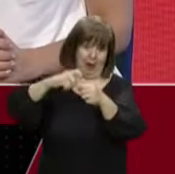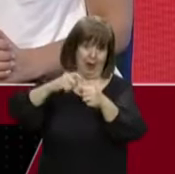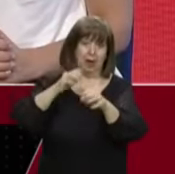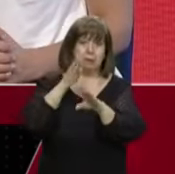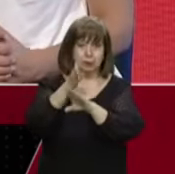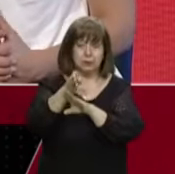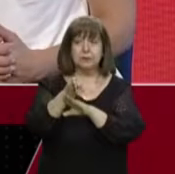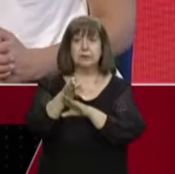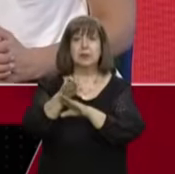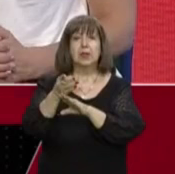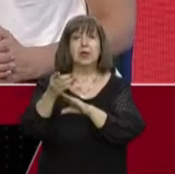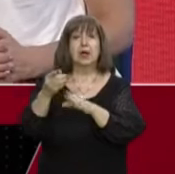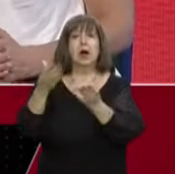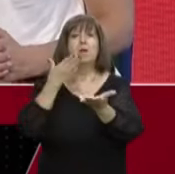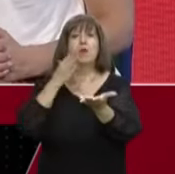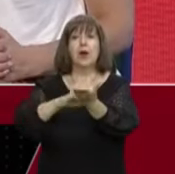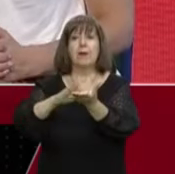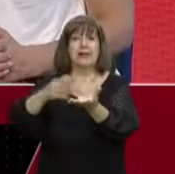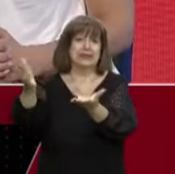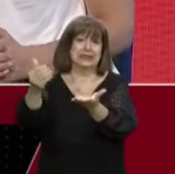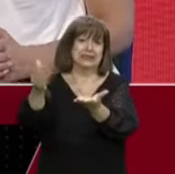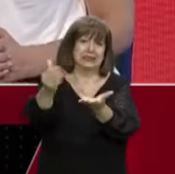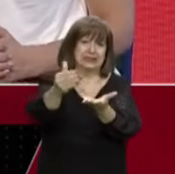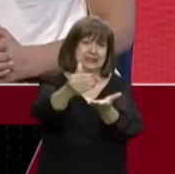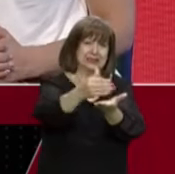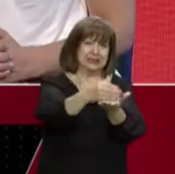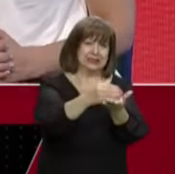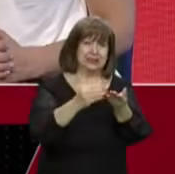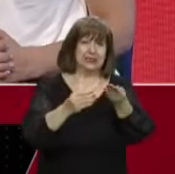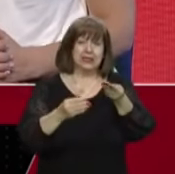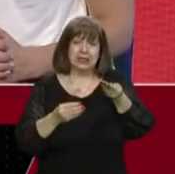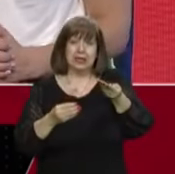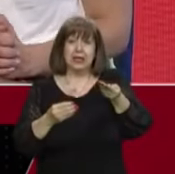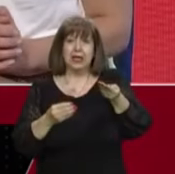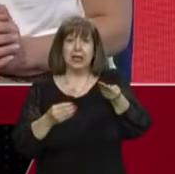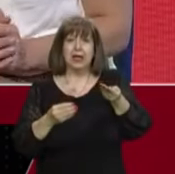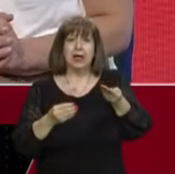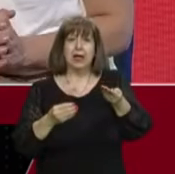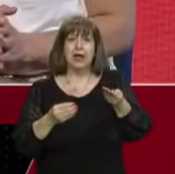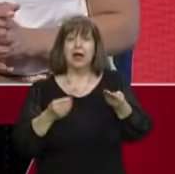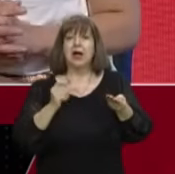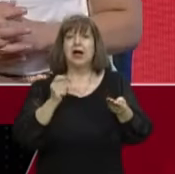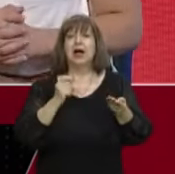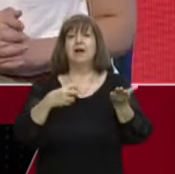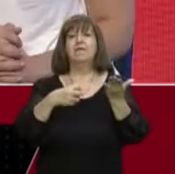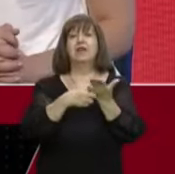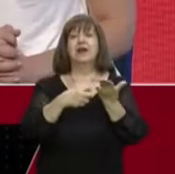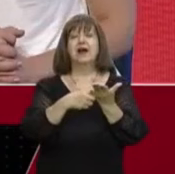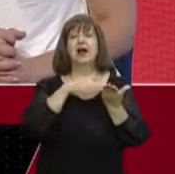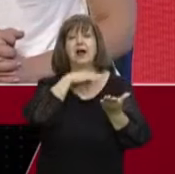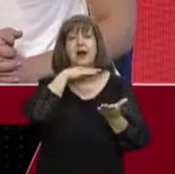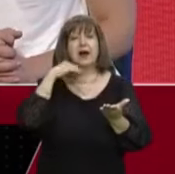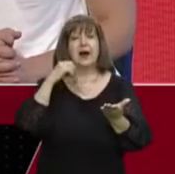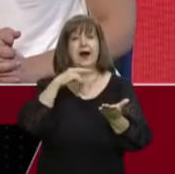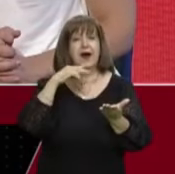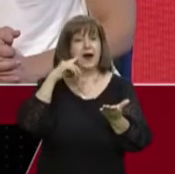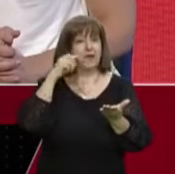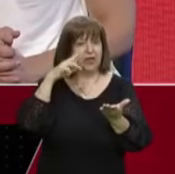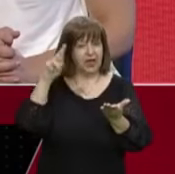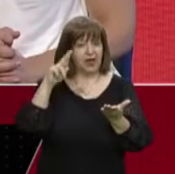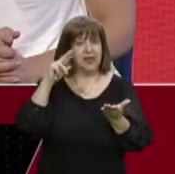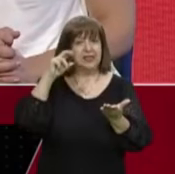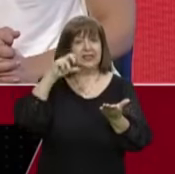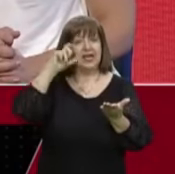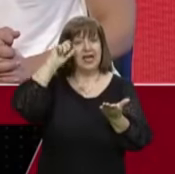Y fueron entregadas esas pruebas, y eso también nos llamó poderosamente la atención, al fiscal Javier Giaroli, que en